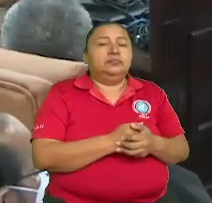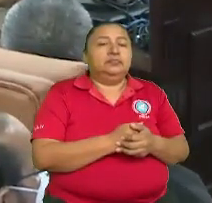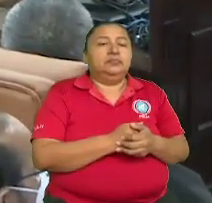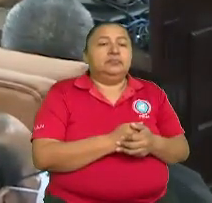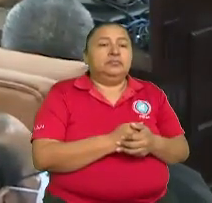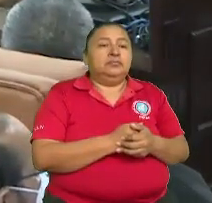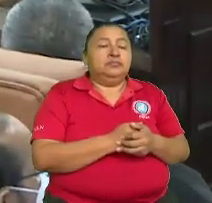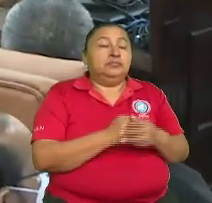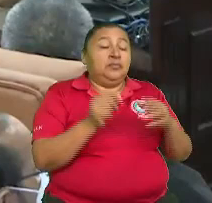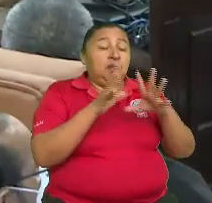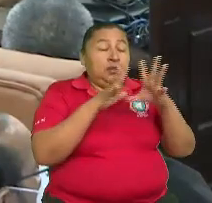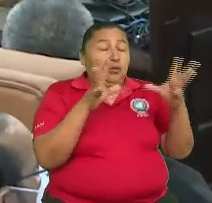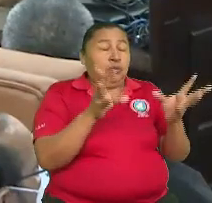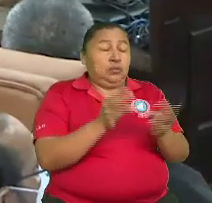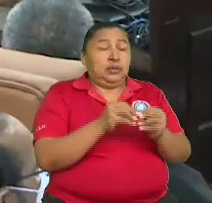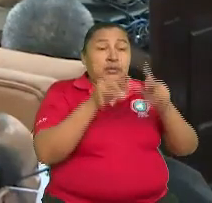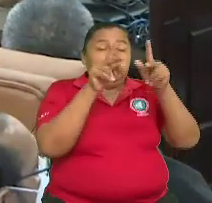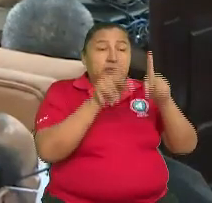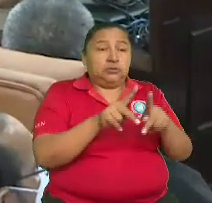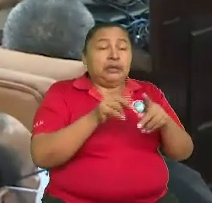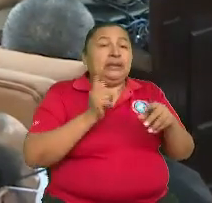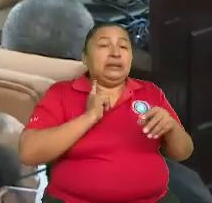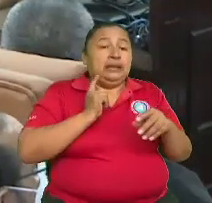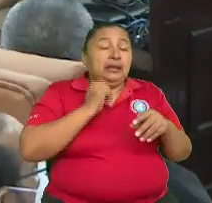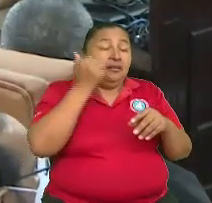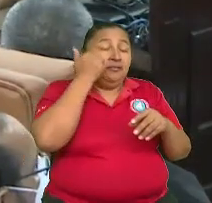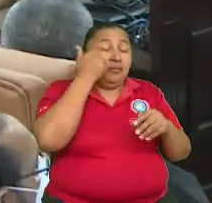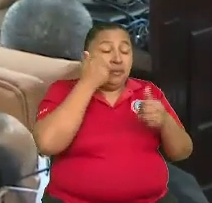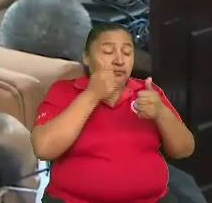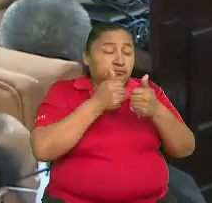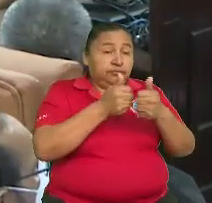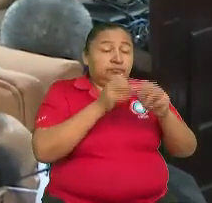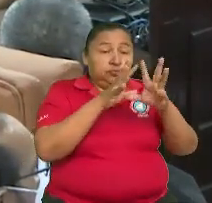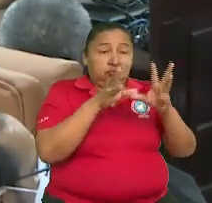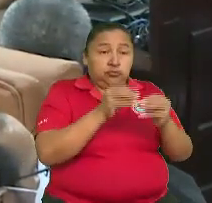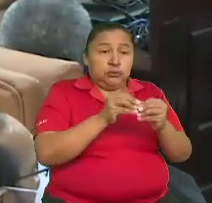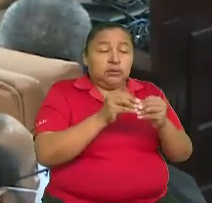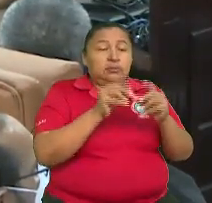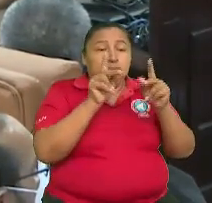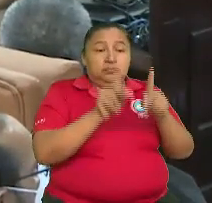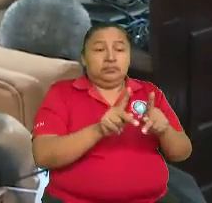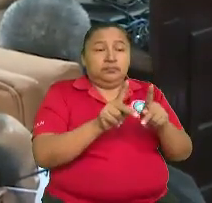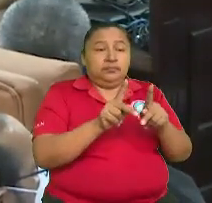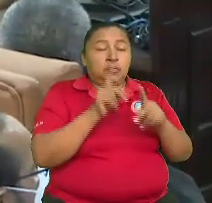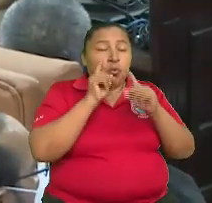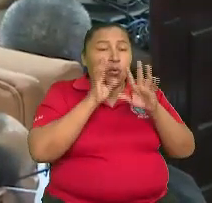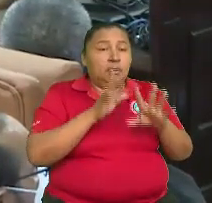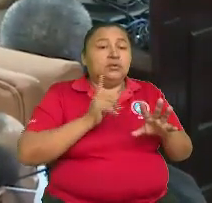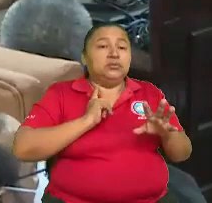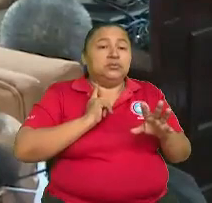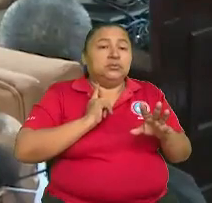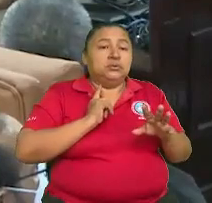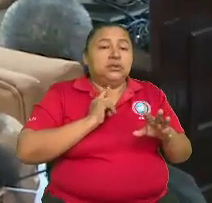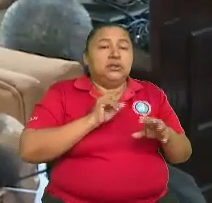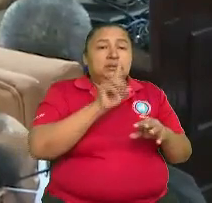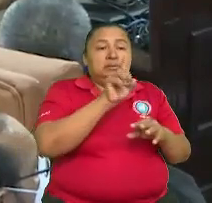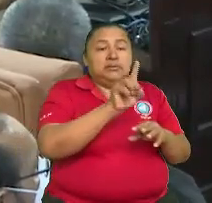El total de las personas que han desarrollado este seguimiento responsable y cuidadoso